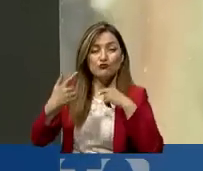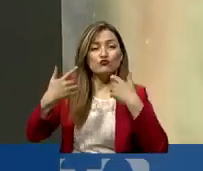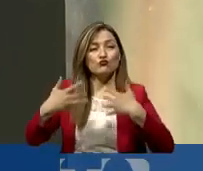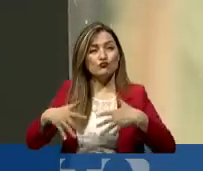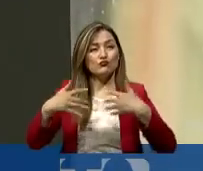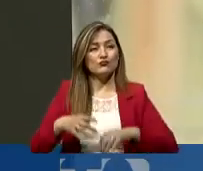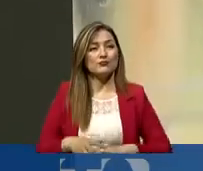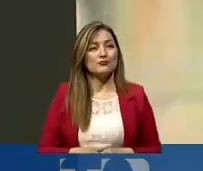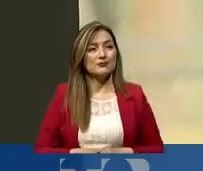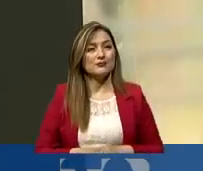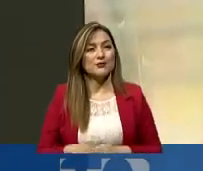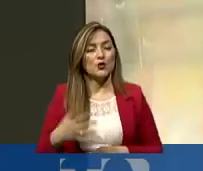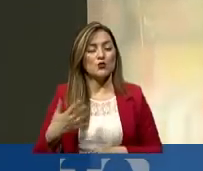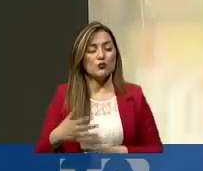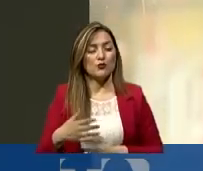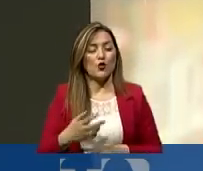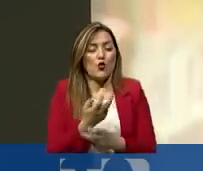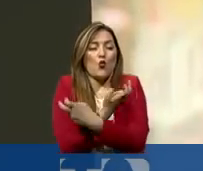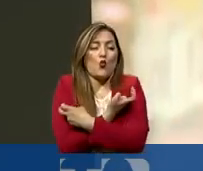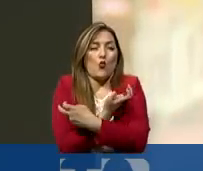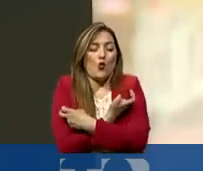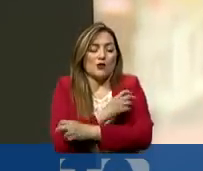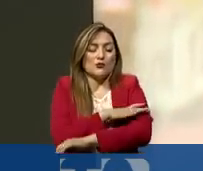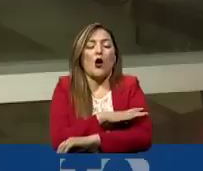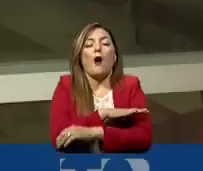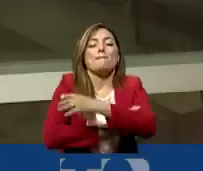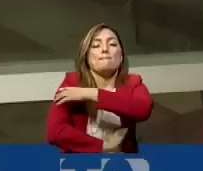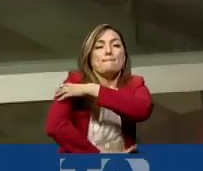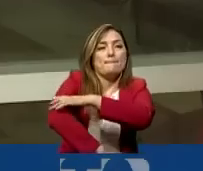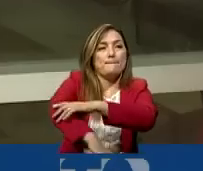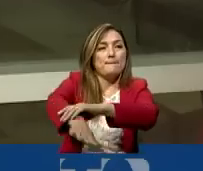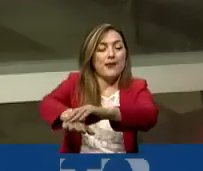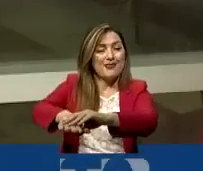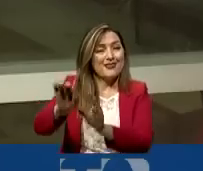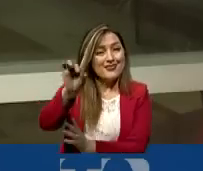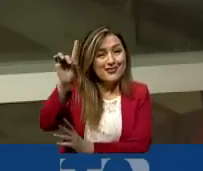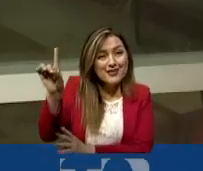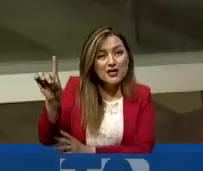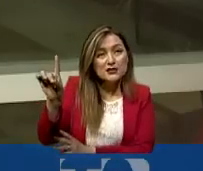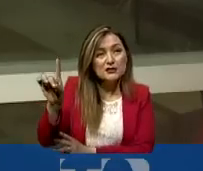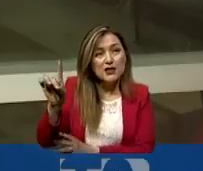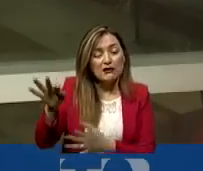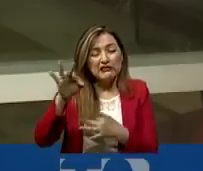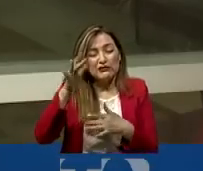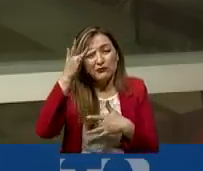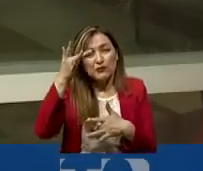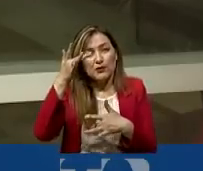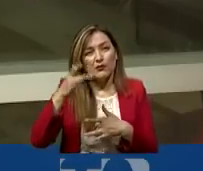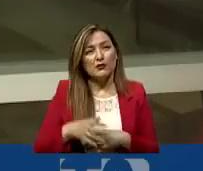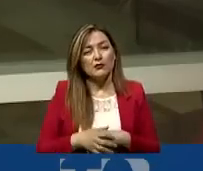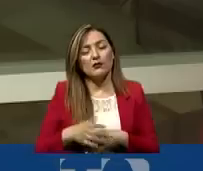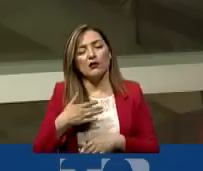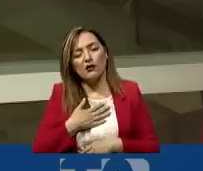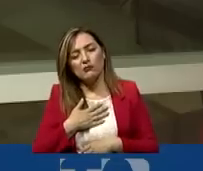embargo, sufrió secuelas por una infección en los huesos de su pierna derecha. Me llevaron a la clínica inconsciente de Cotocollao.